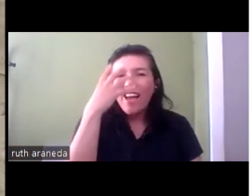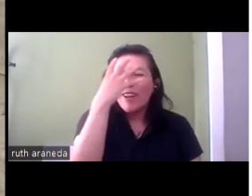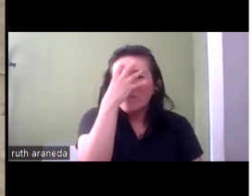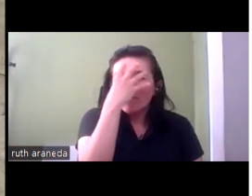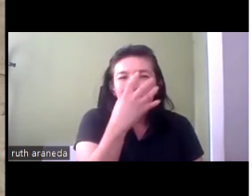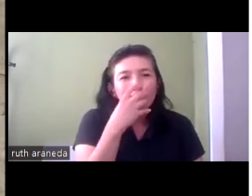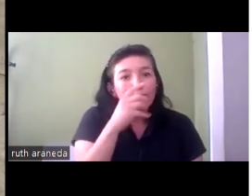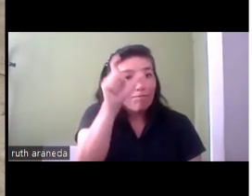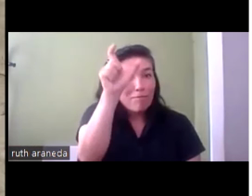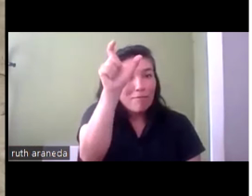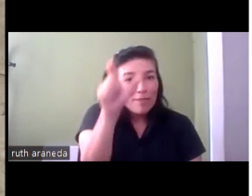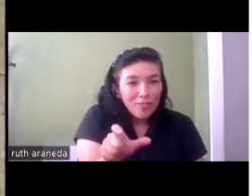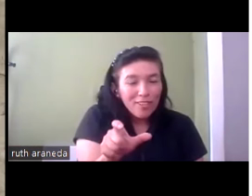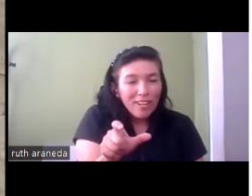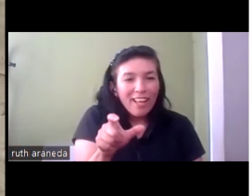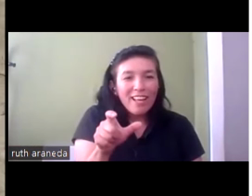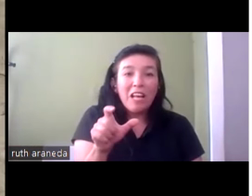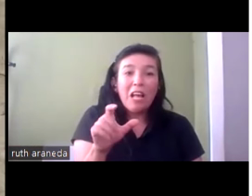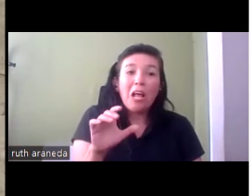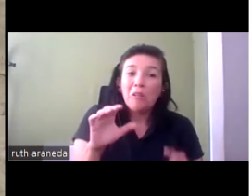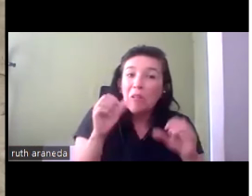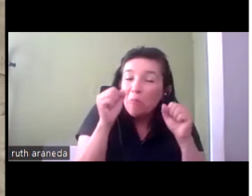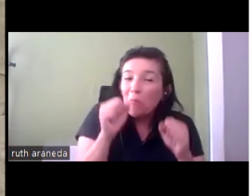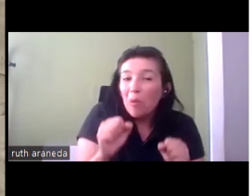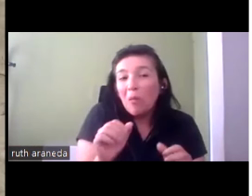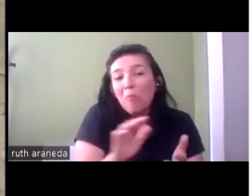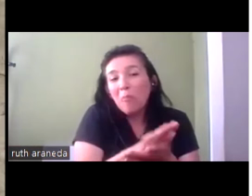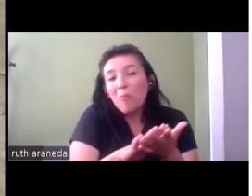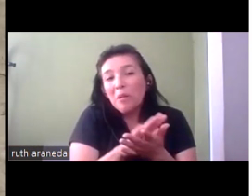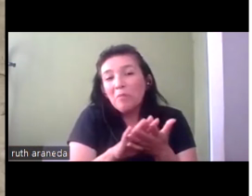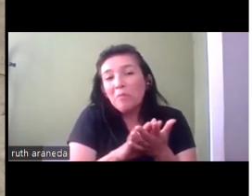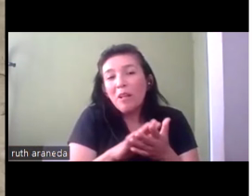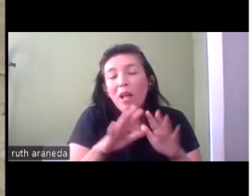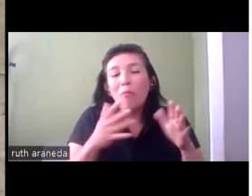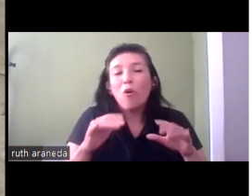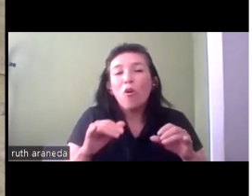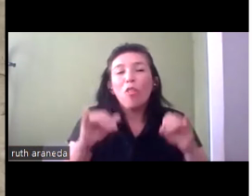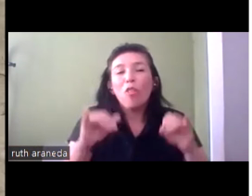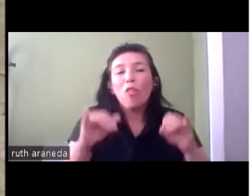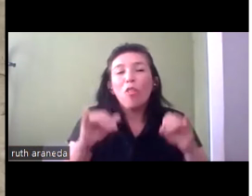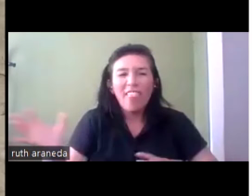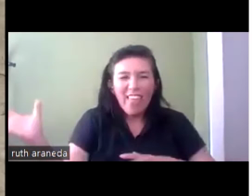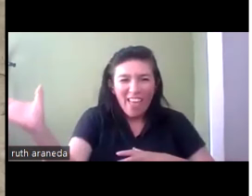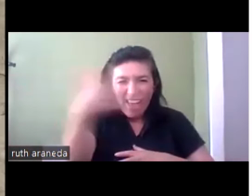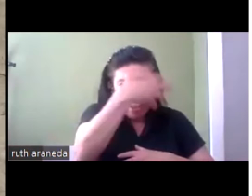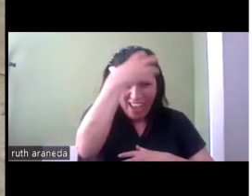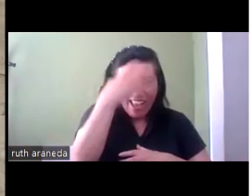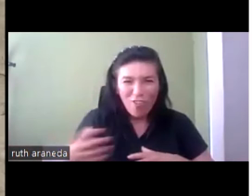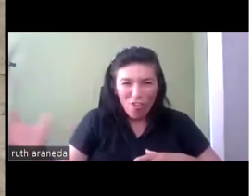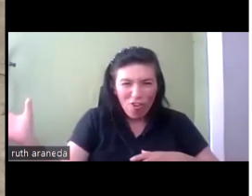personaje que podría estar asignado a la figura de un felino en términos zoomorfos,